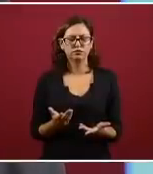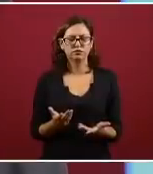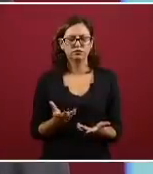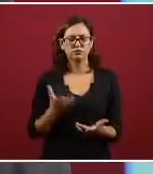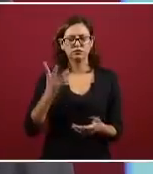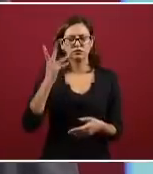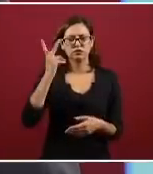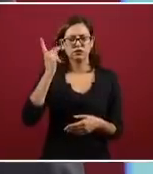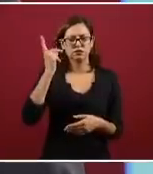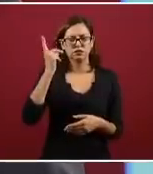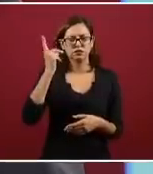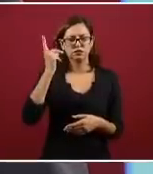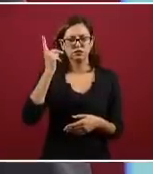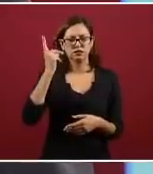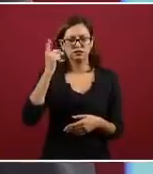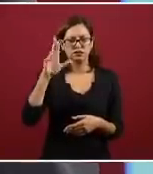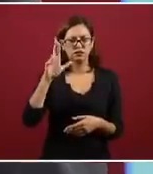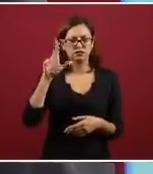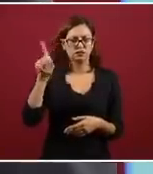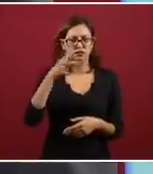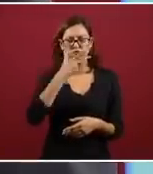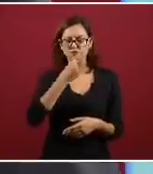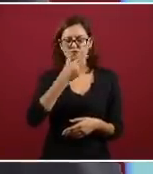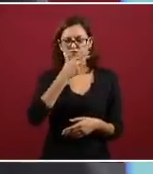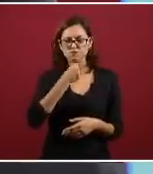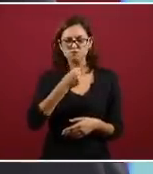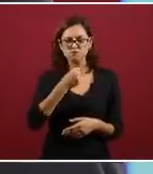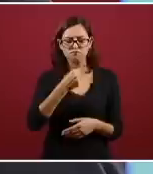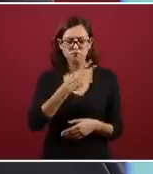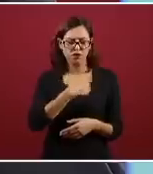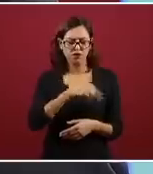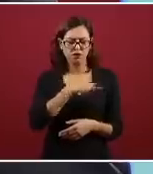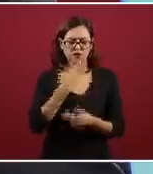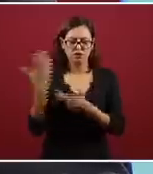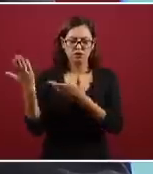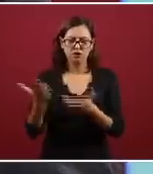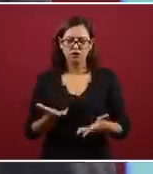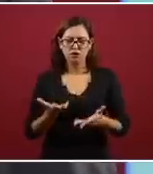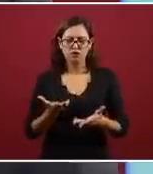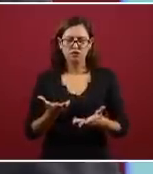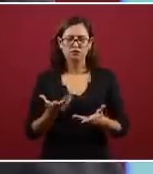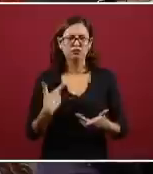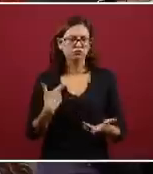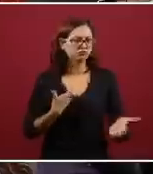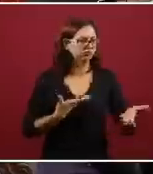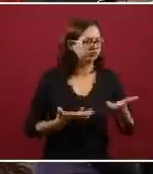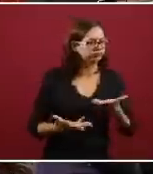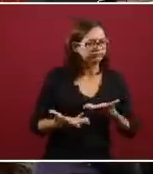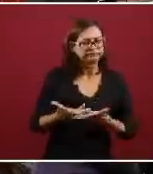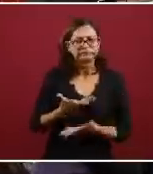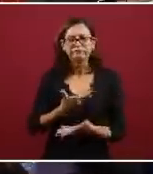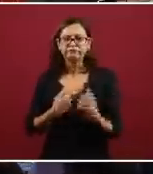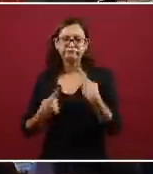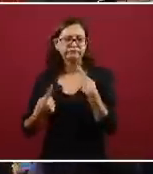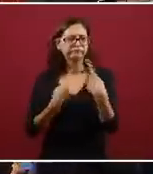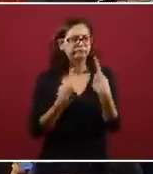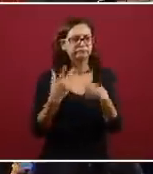del director de este grupo de Suiza nos permitió ampliar las negociaciones